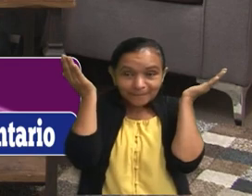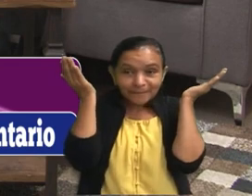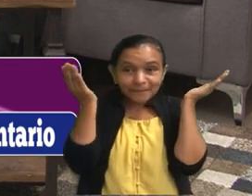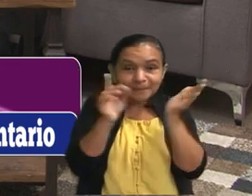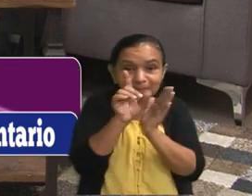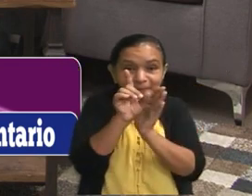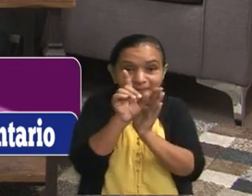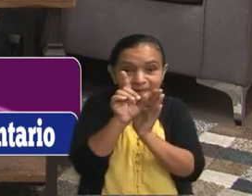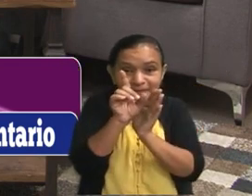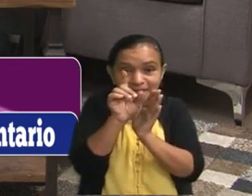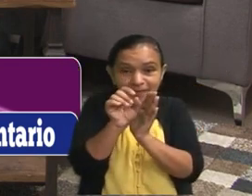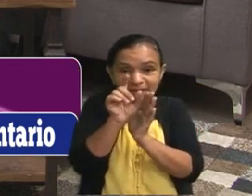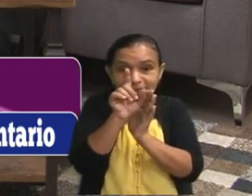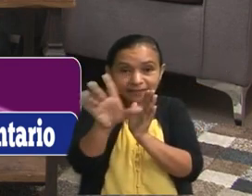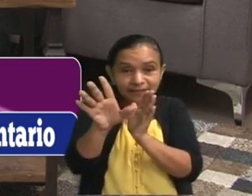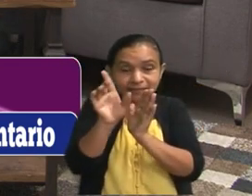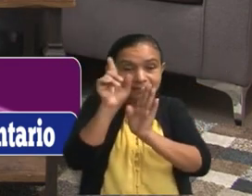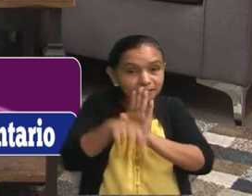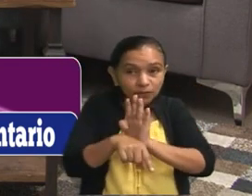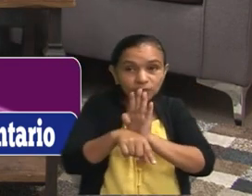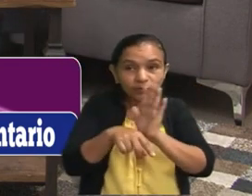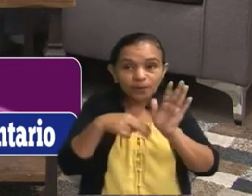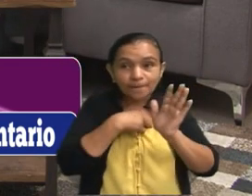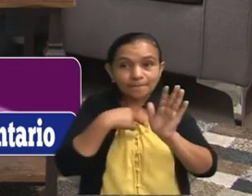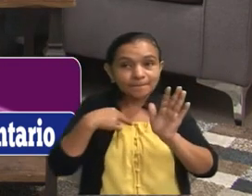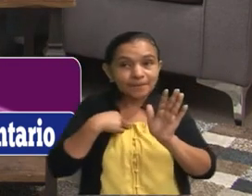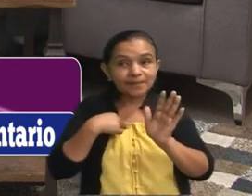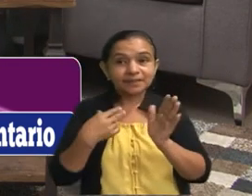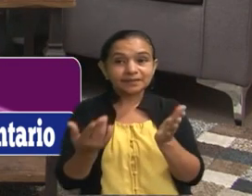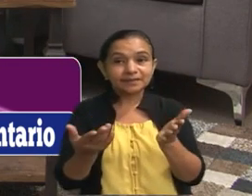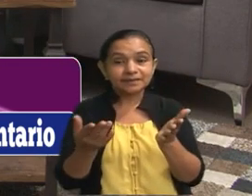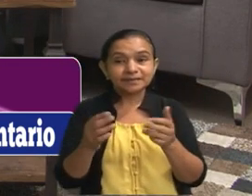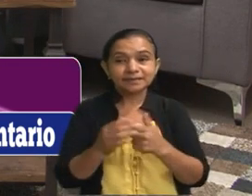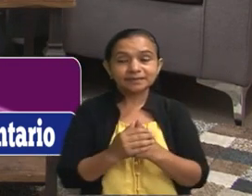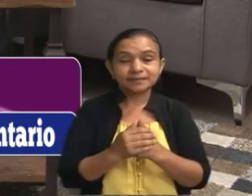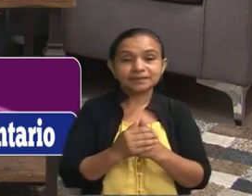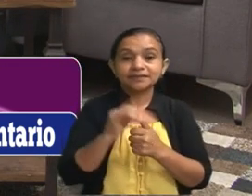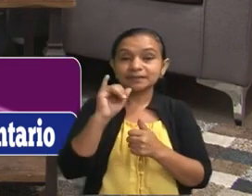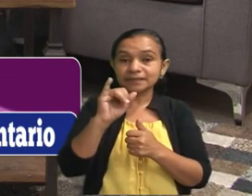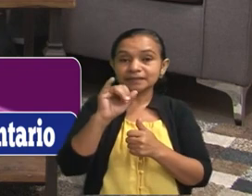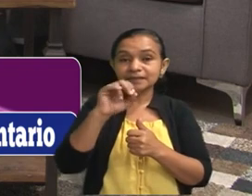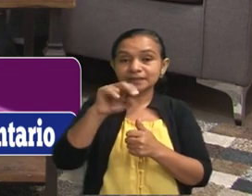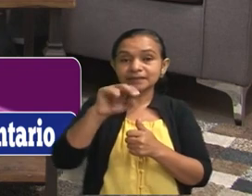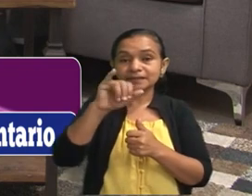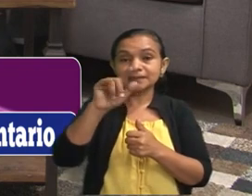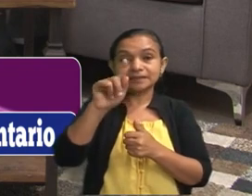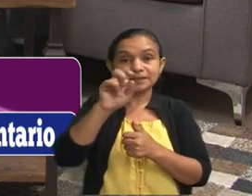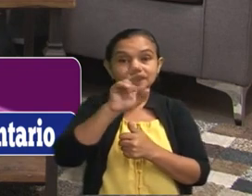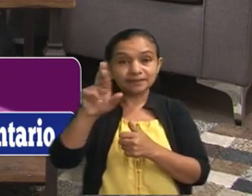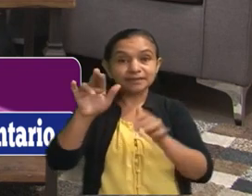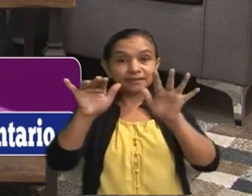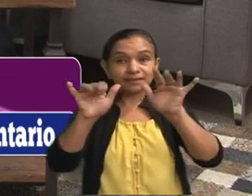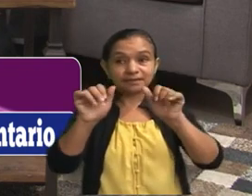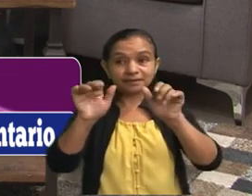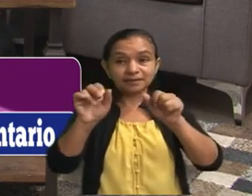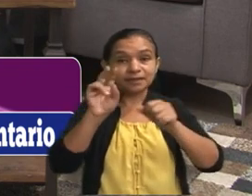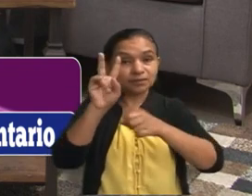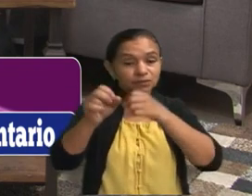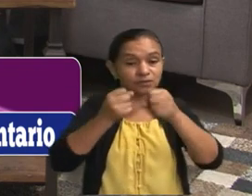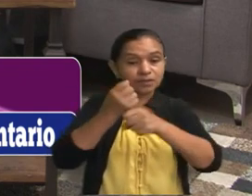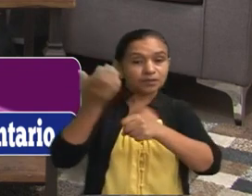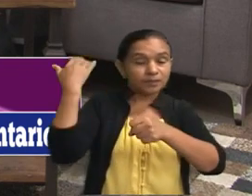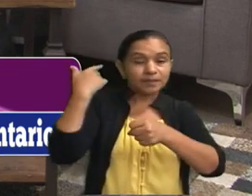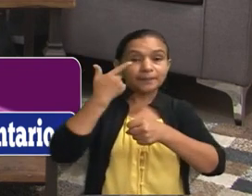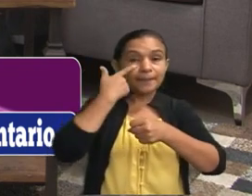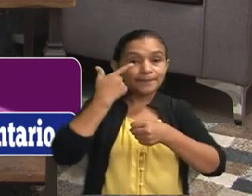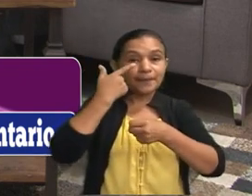15 segundos para hacerlo, ¿no? Entonces nosotros ya en nuestro centro ya funciona. Ya funciona por más de 2 años, estamos